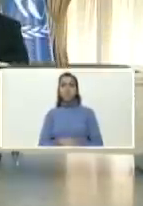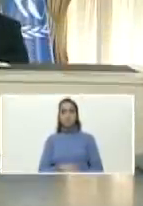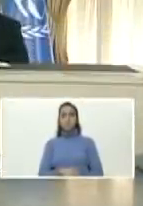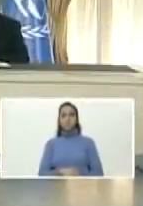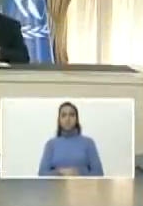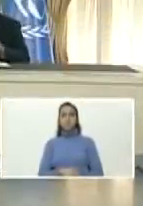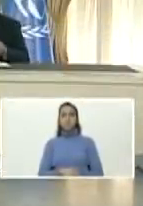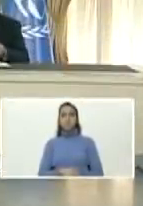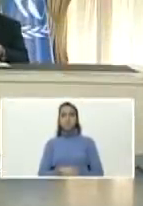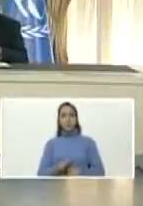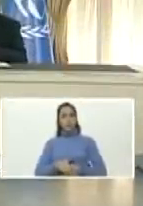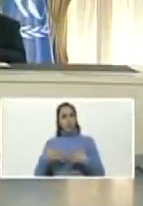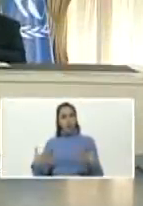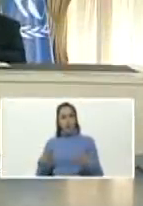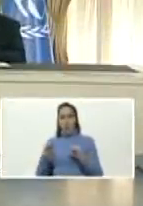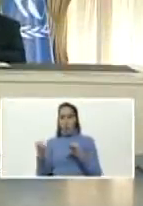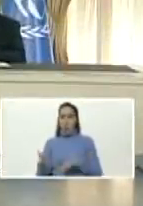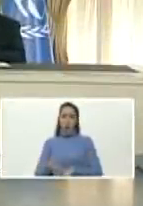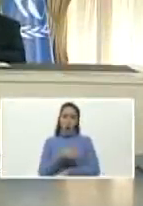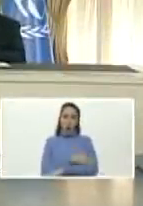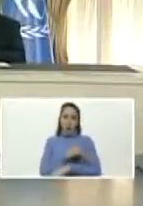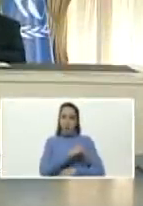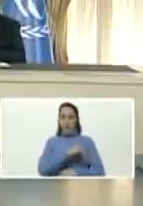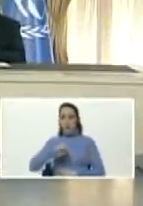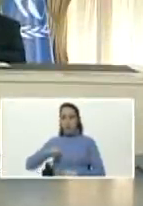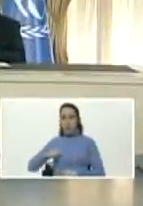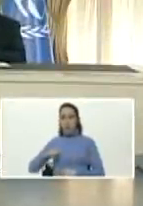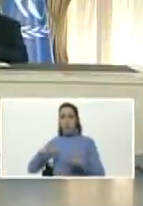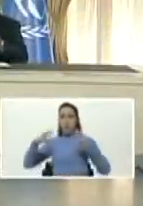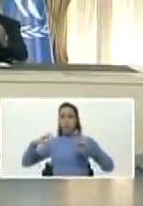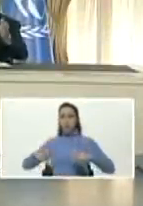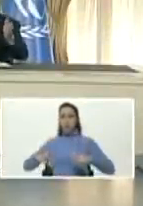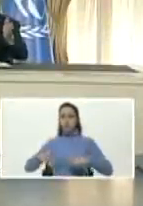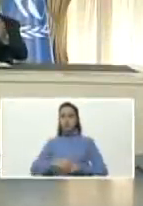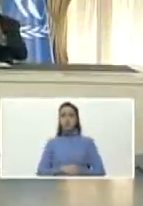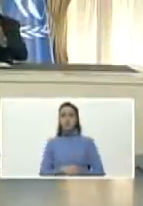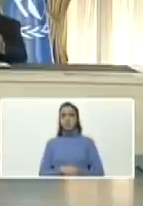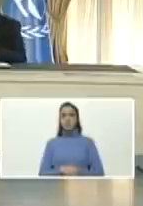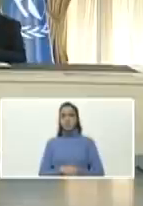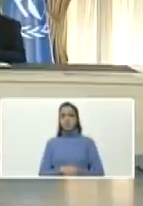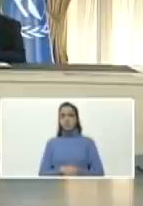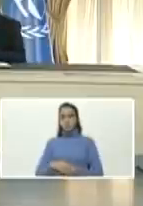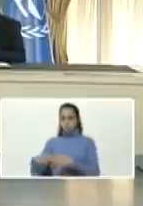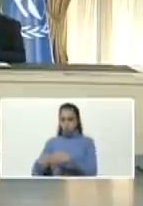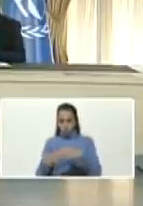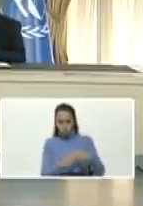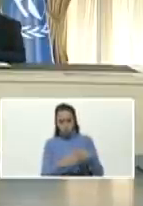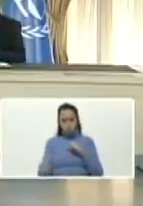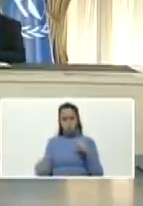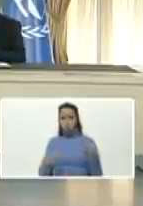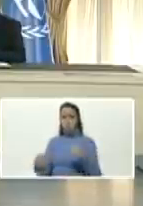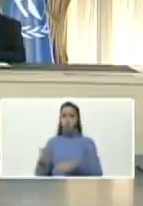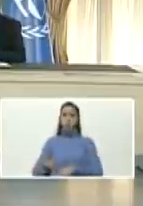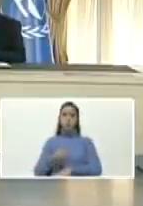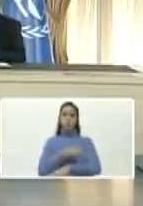que, como lo hemos hablado personalmente, como lo han hablado nuestros equipos,